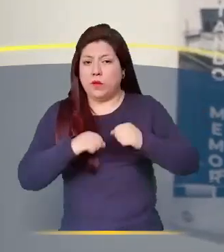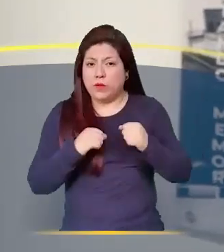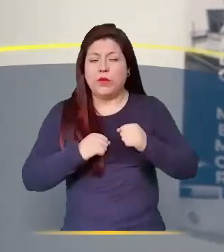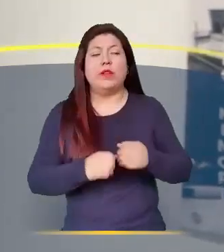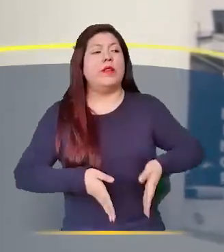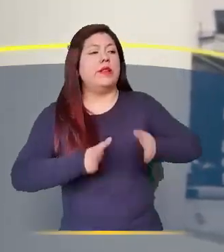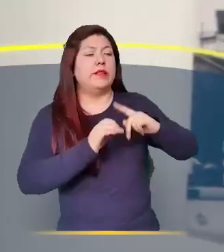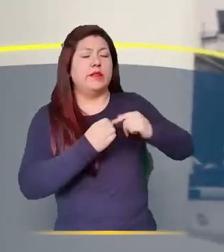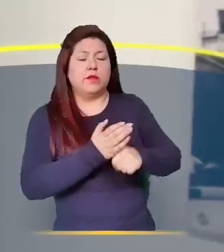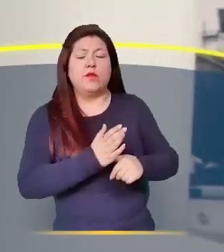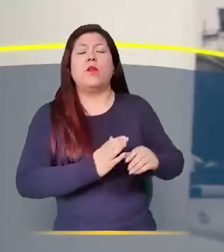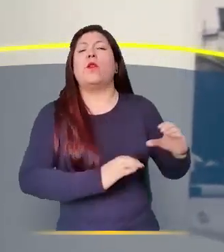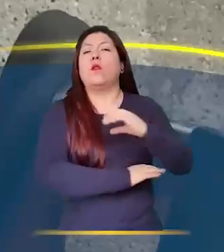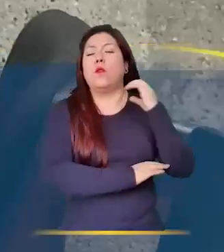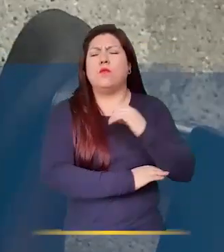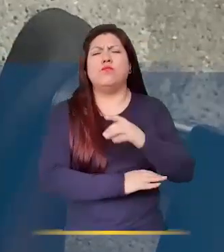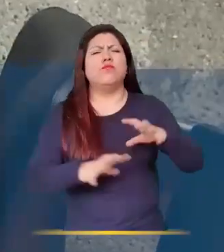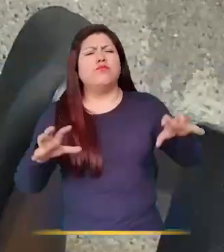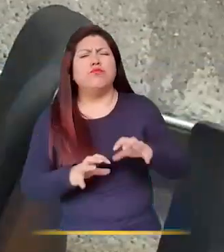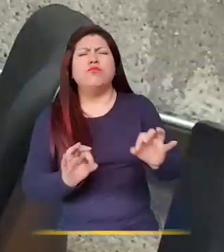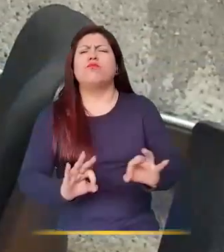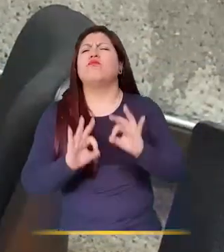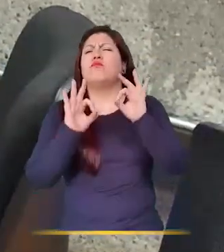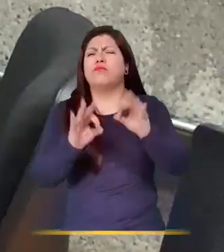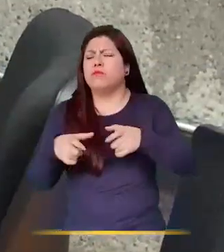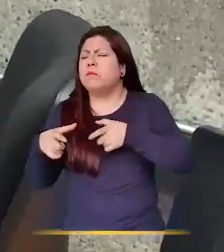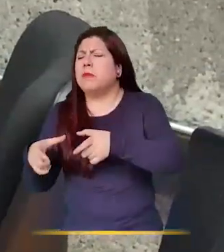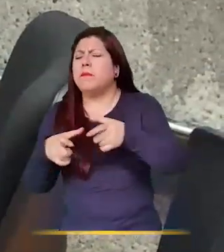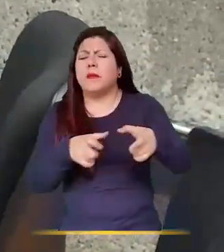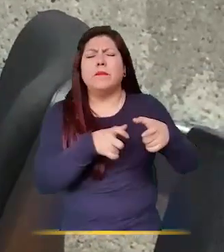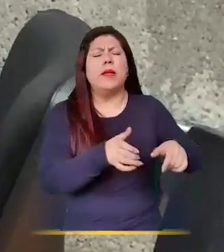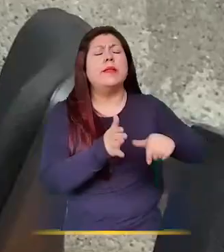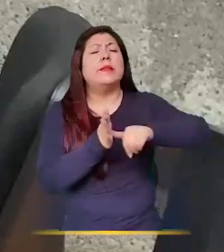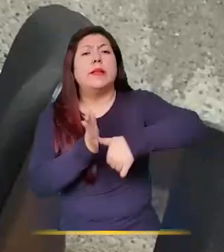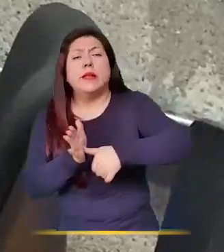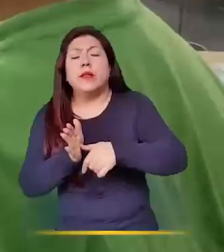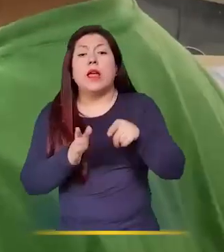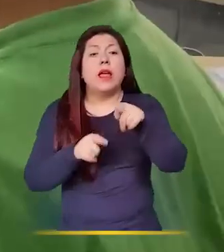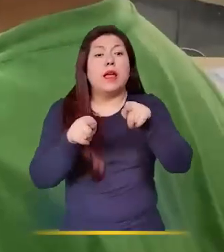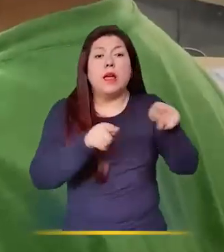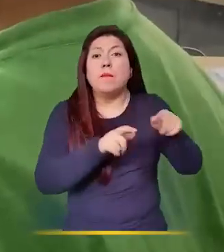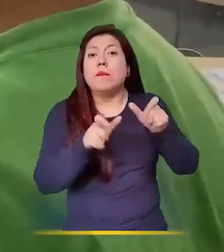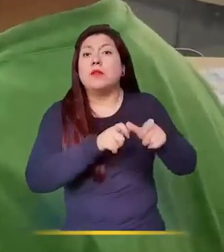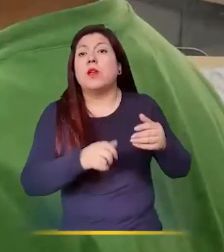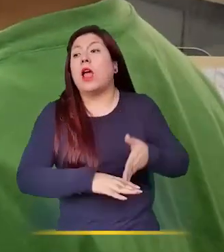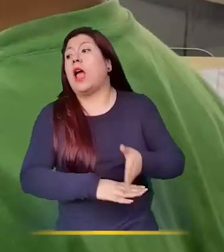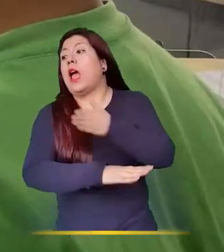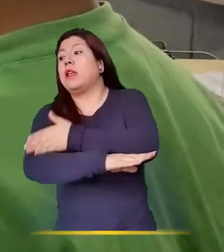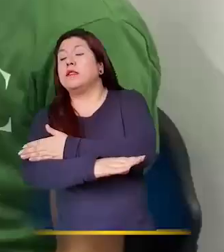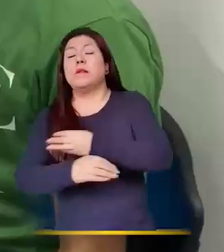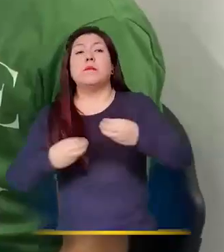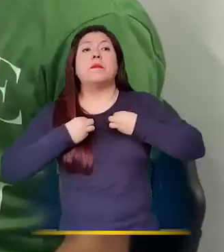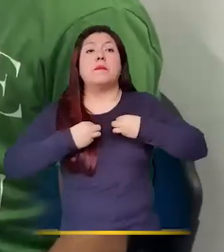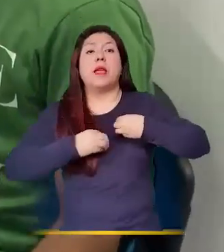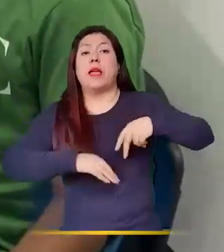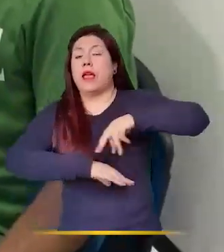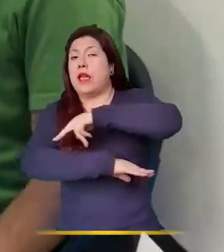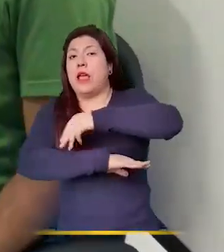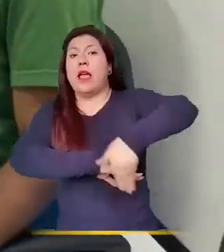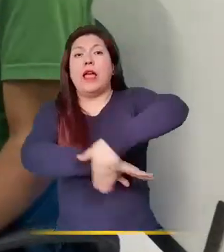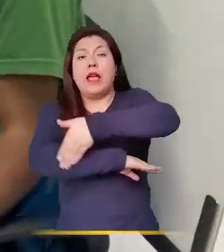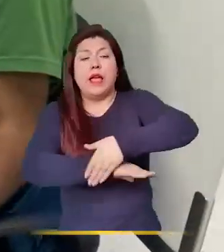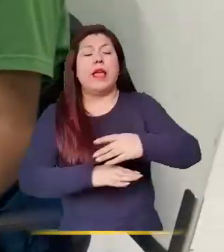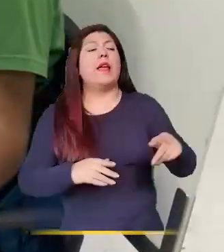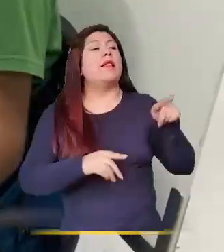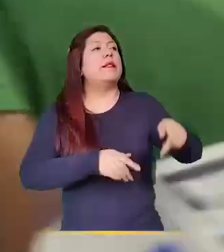la Registraduría del Estado Civil en una jornada maravillosa de entrega de cédulas a personas que en el pasado habitaban la calle, de la mano de